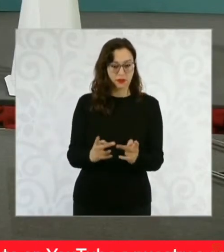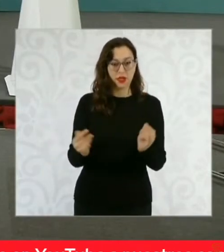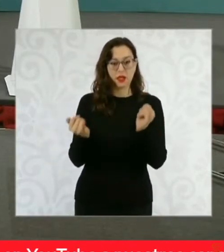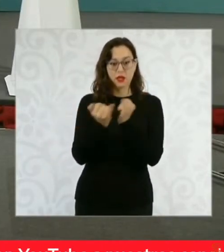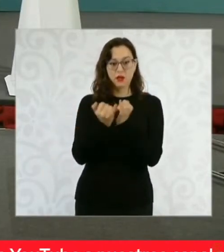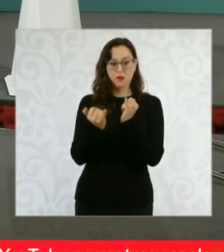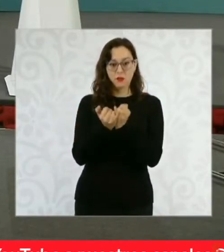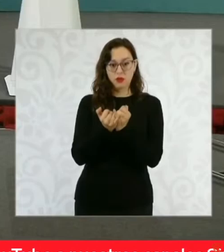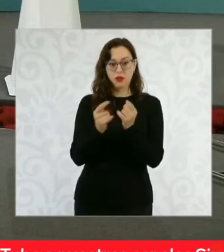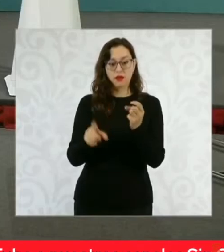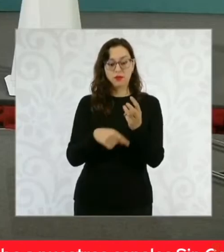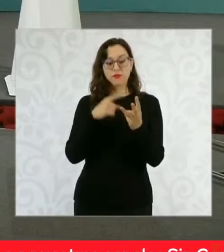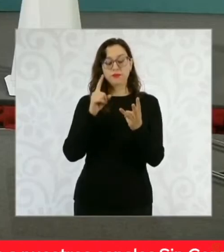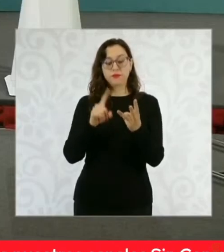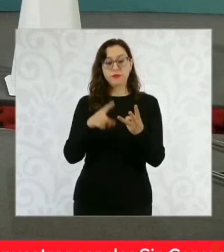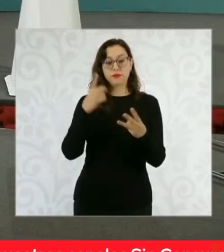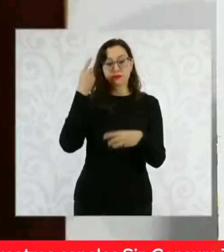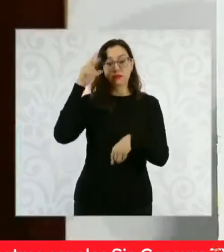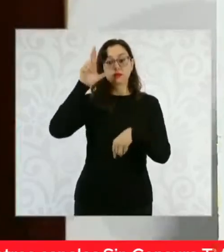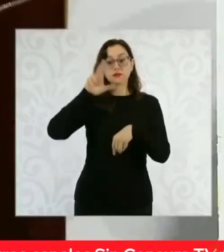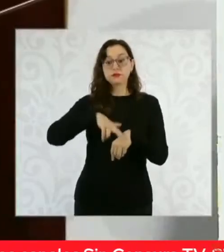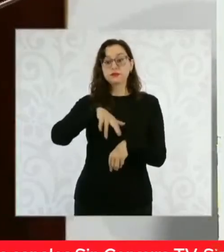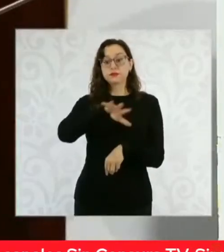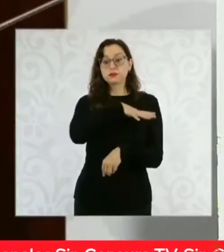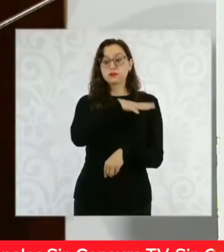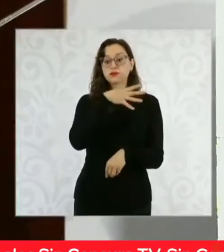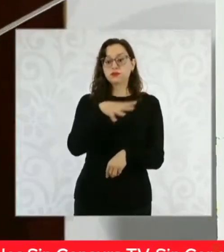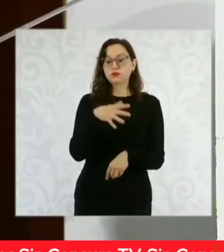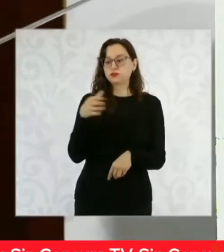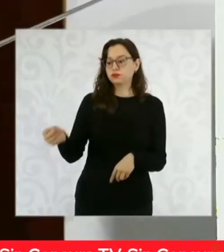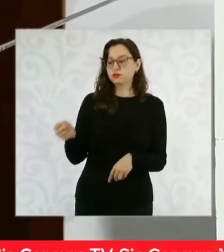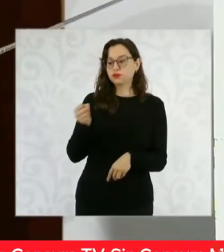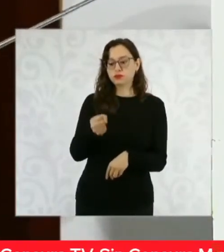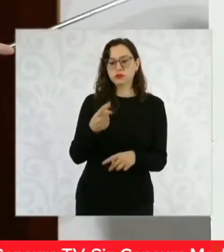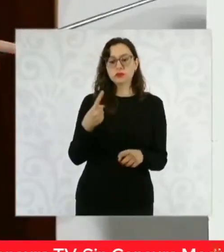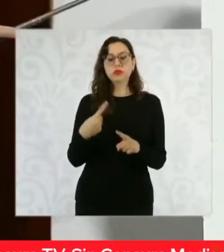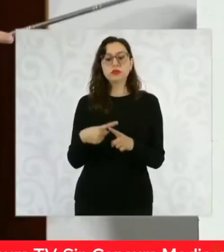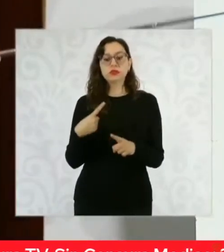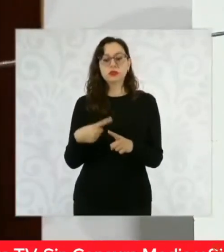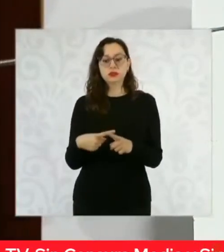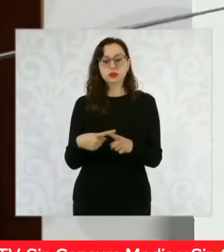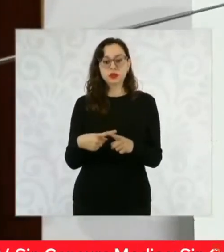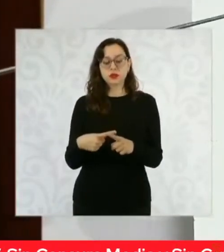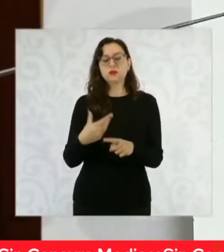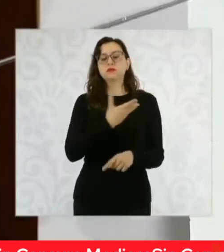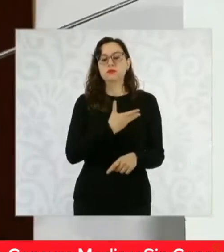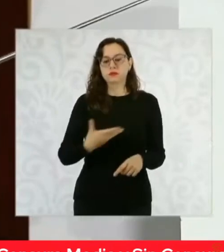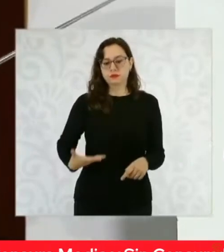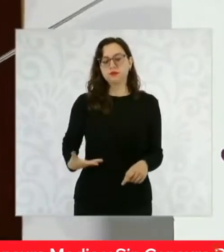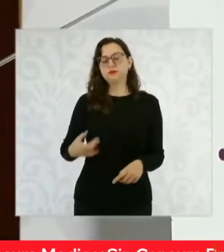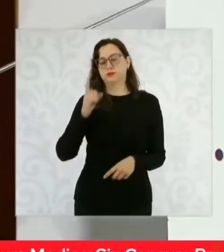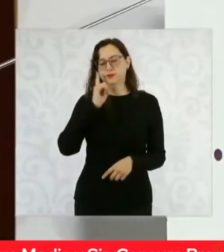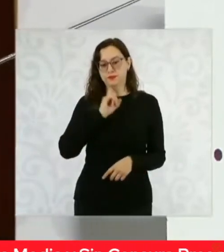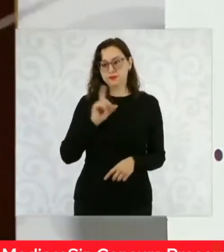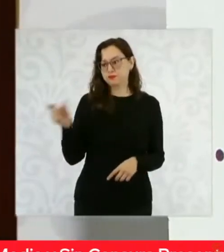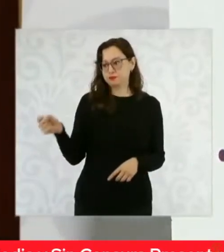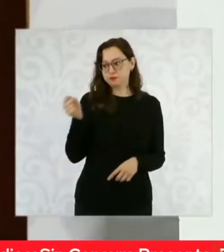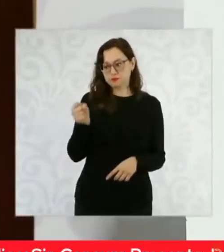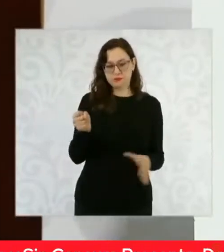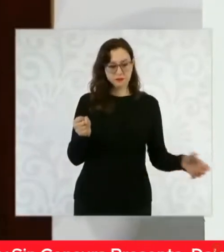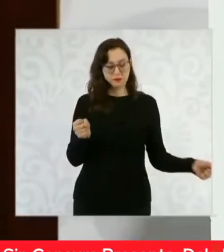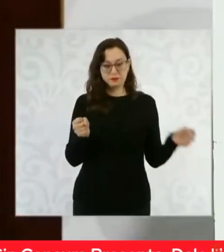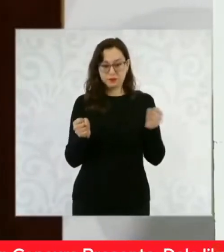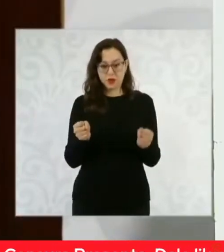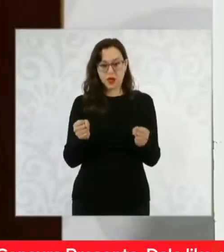Ejecutivo, será nombrado y removido directamente por la Presidenta de la República. Hoy